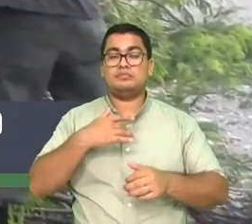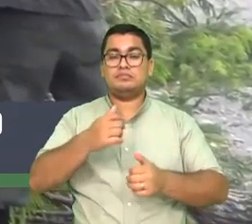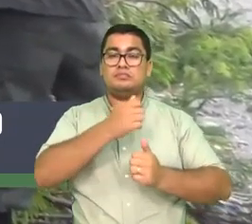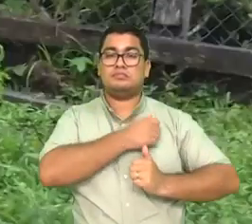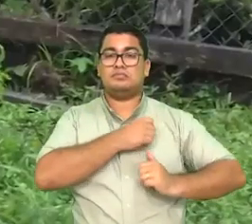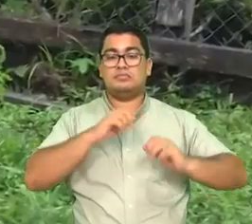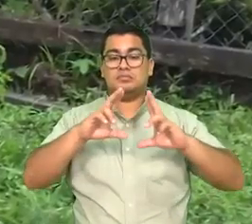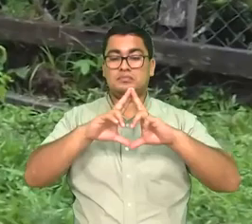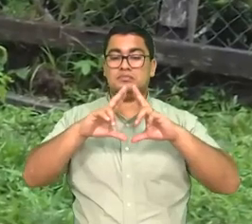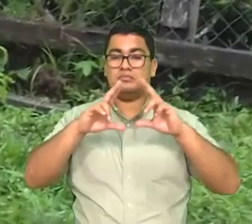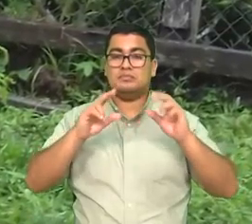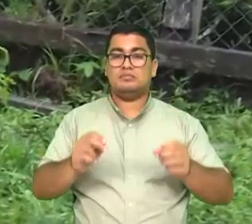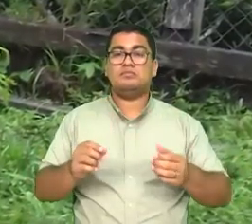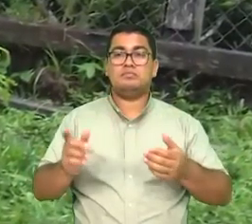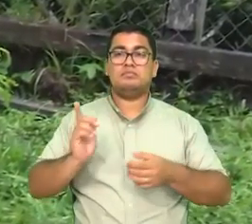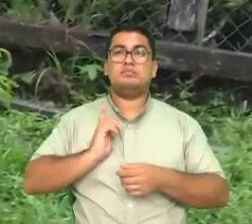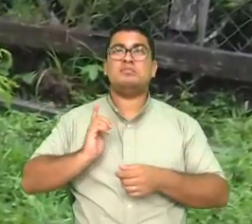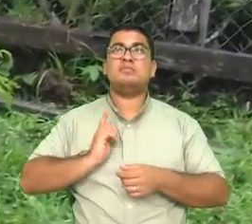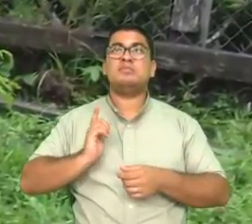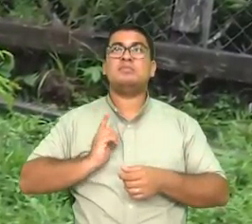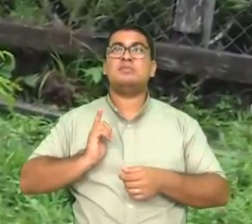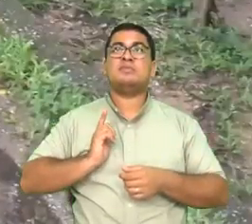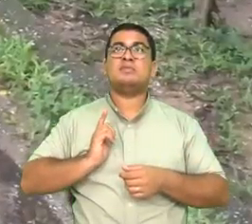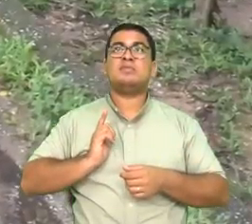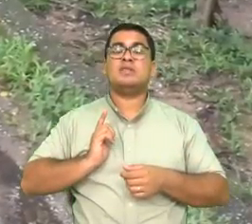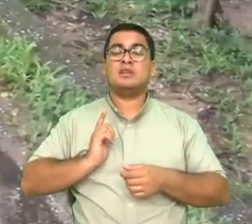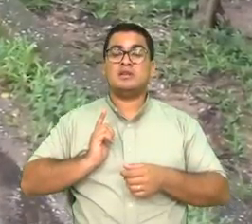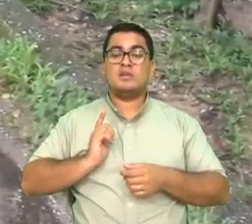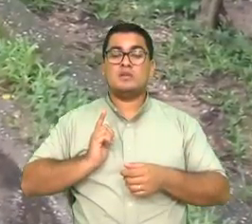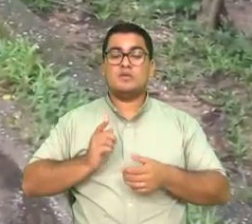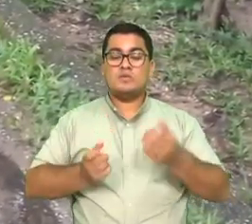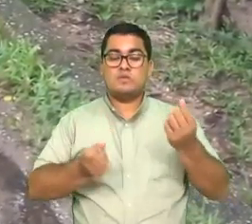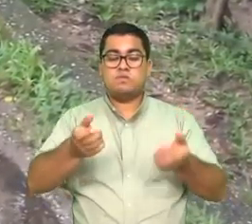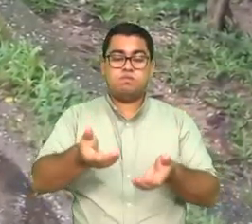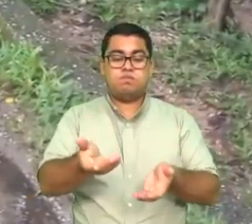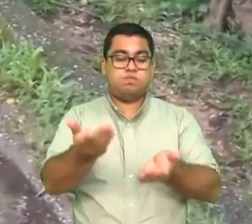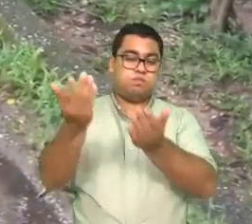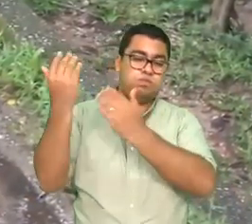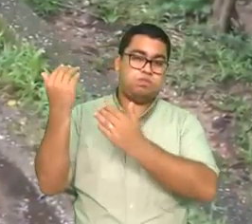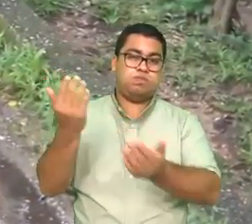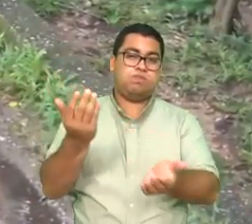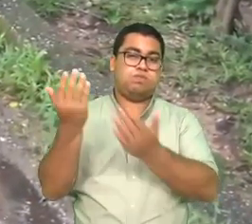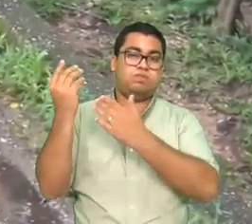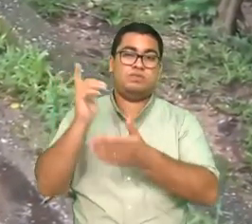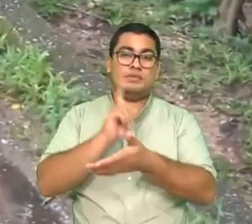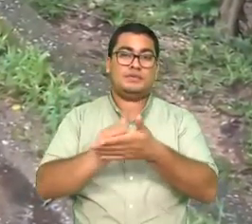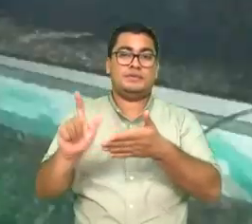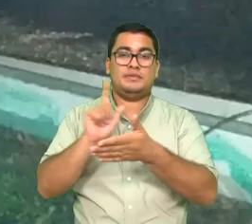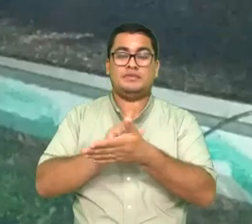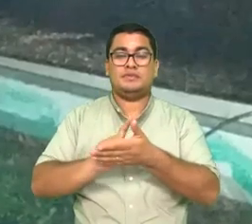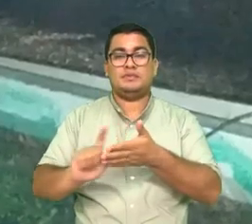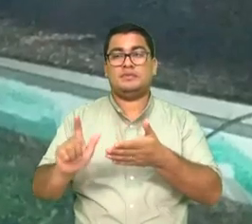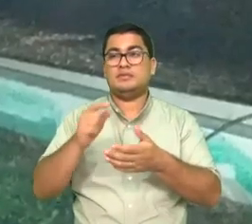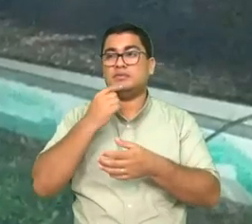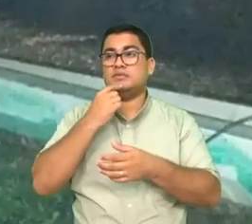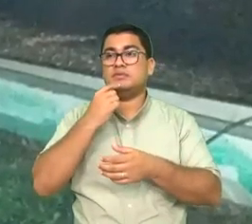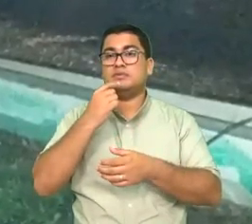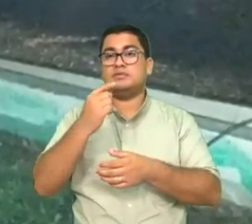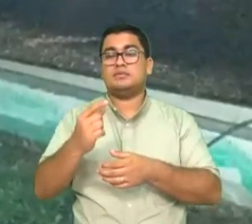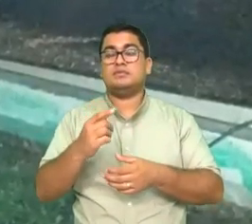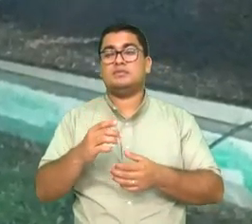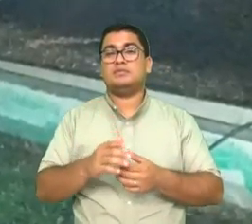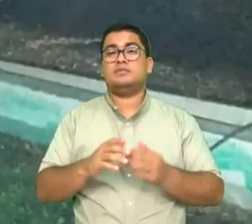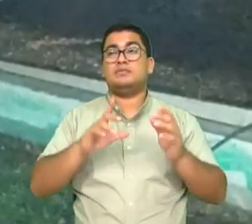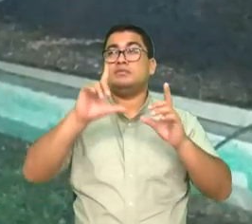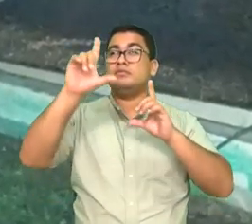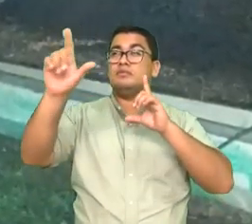pone a disposición maquinaria pesada para despejar vías, carreteras y caminos donde hayan quedado comunidades